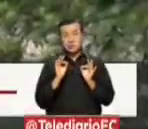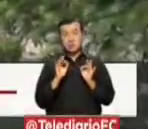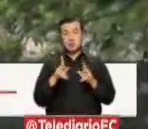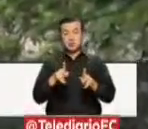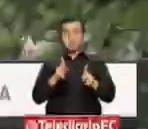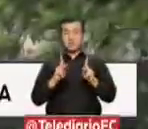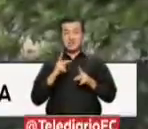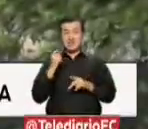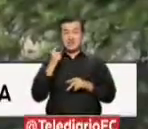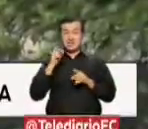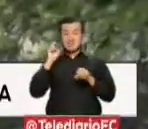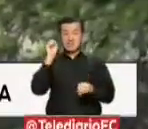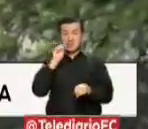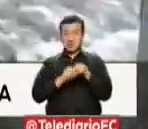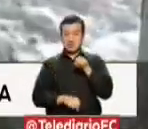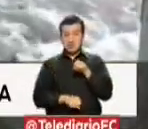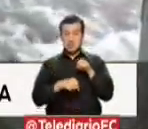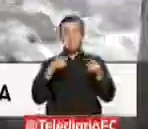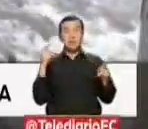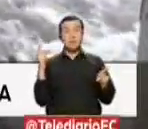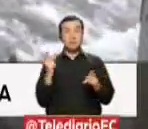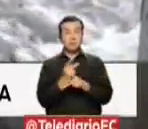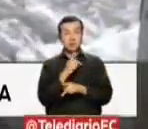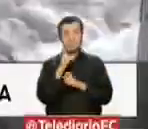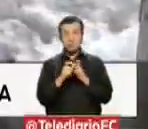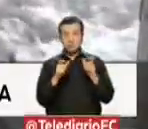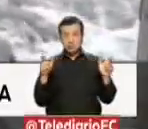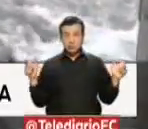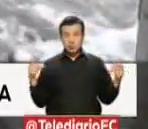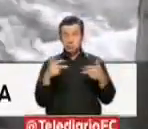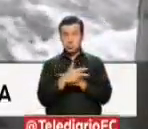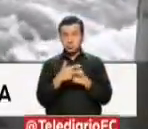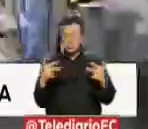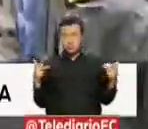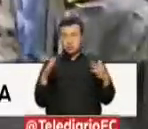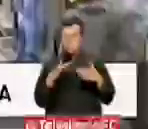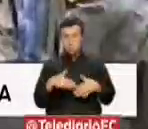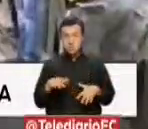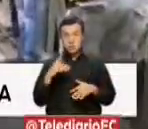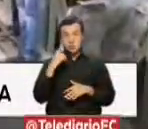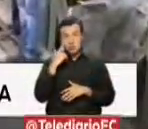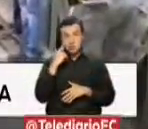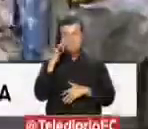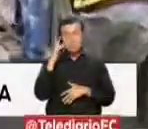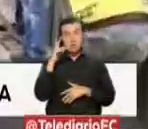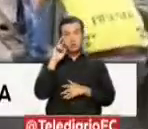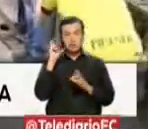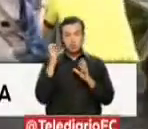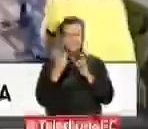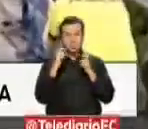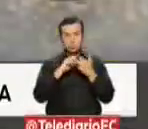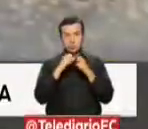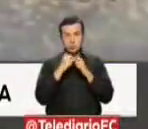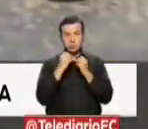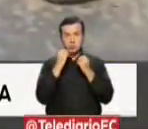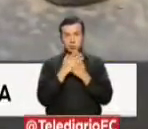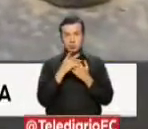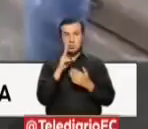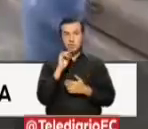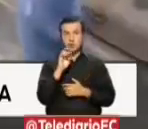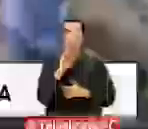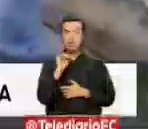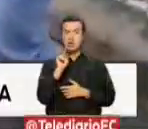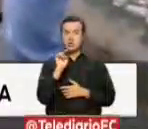están a punto de caerse y pone en peligro a quienes por ahí transitan, pero también se afecta el turismo, asegura